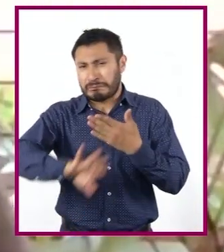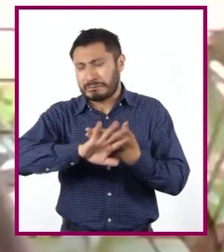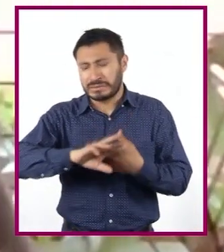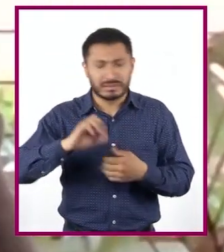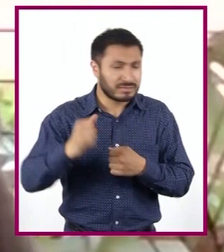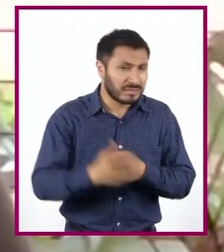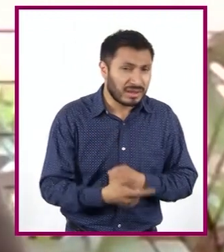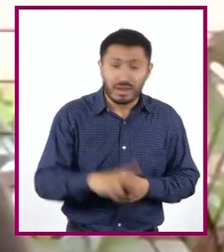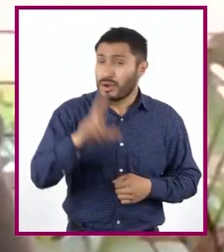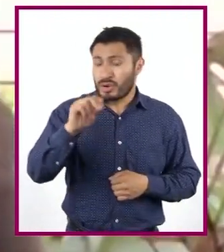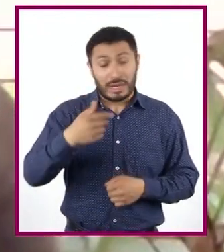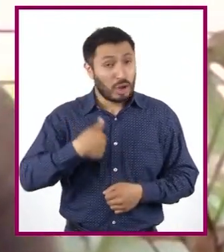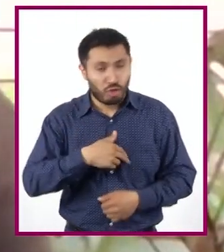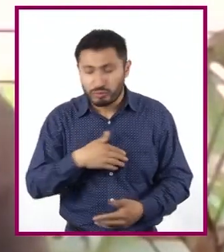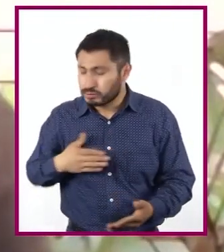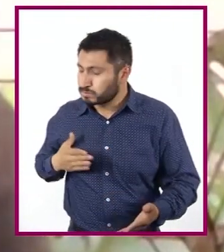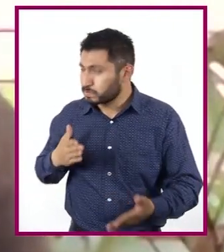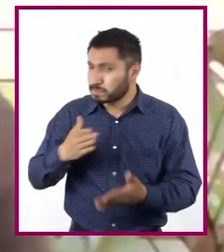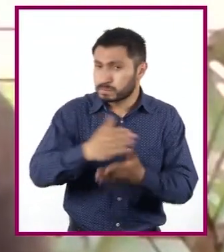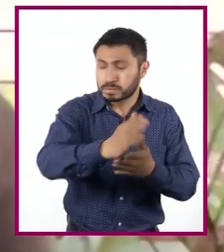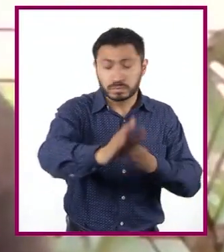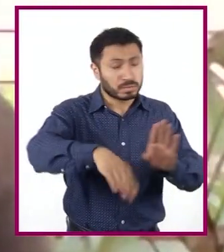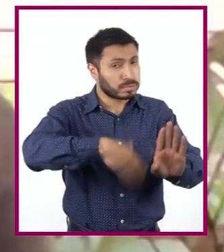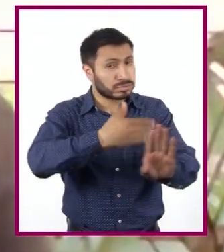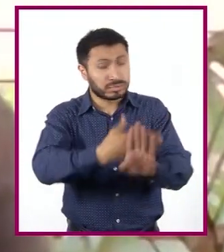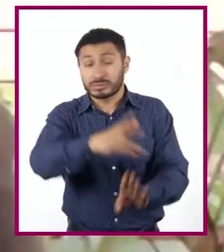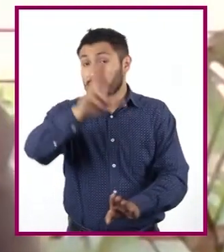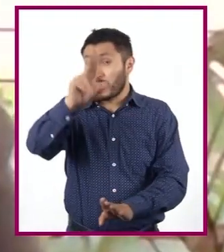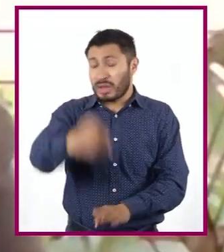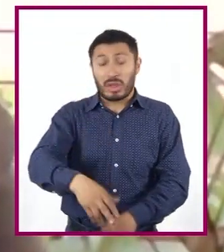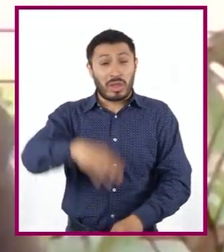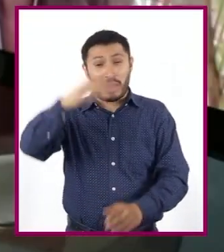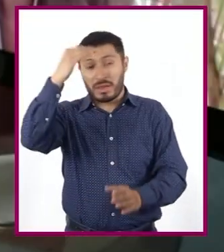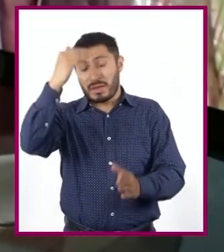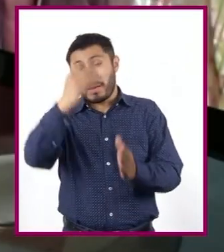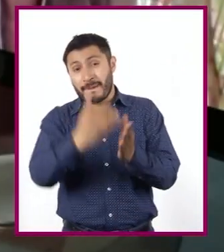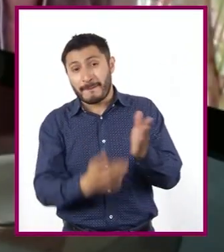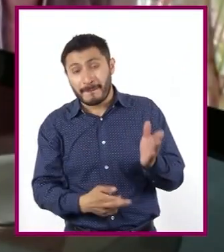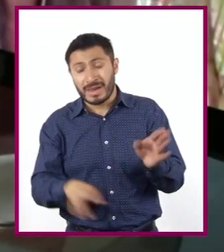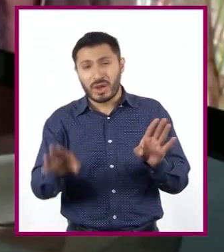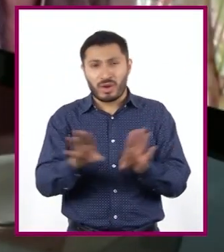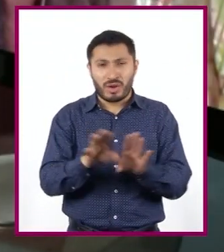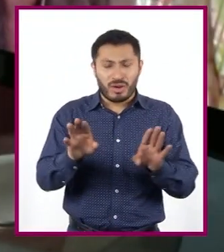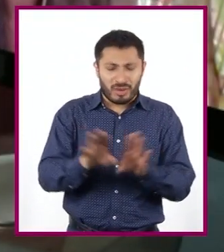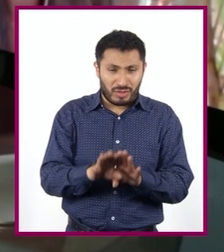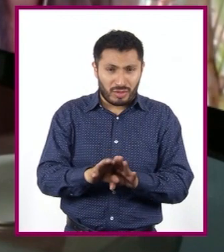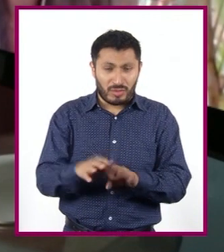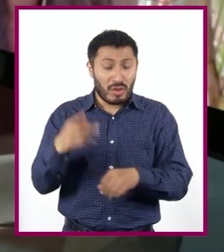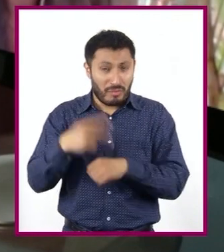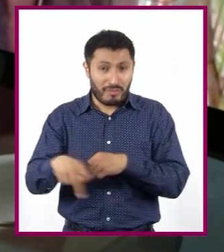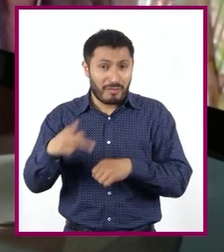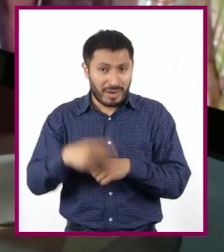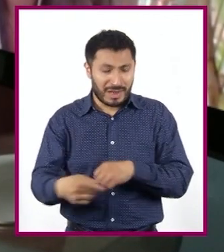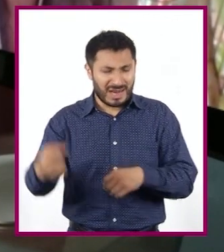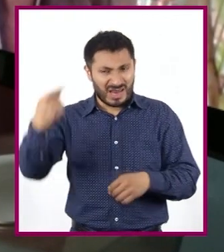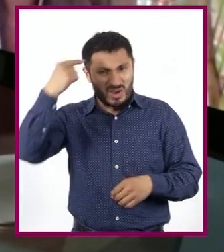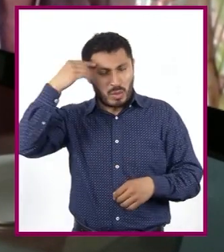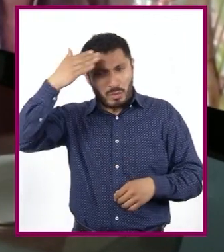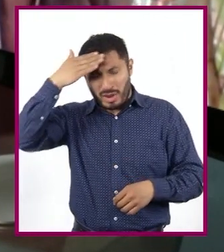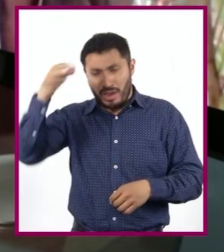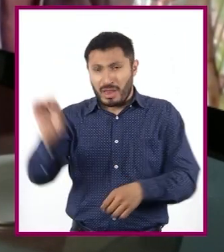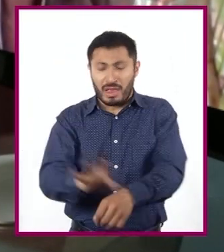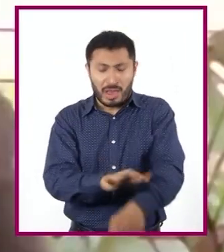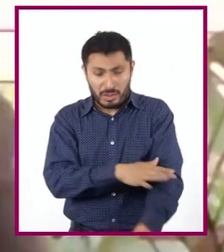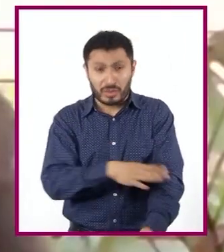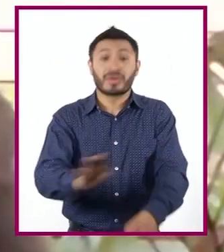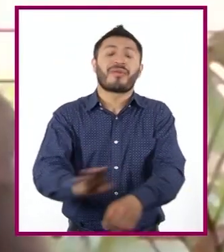repente sentiste el terror de ser? Y esa voz que te gritó, vive si no te ves vivir. ¿Quién hizo